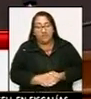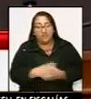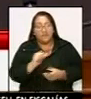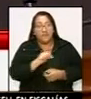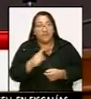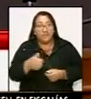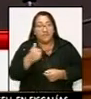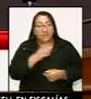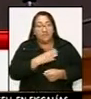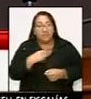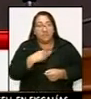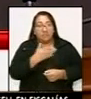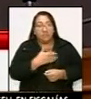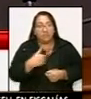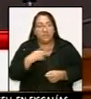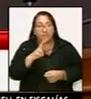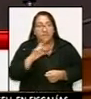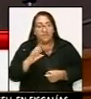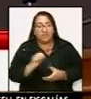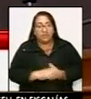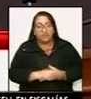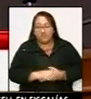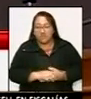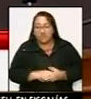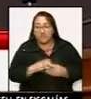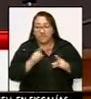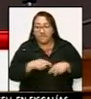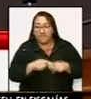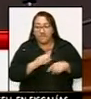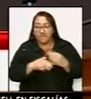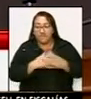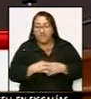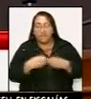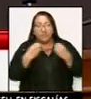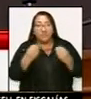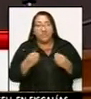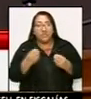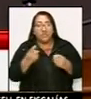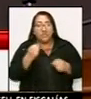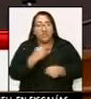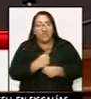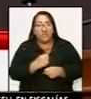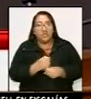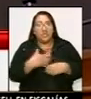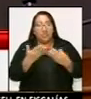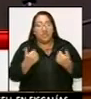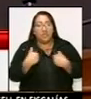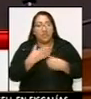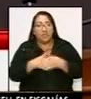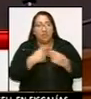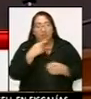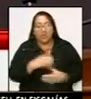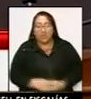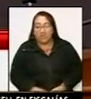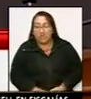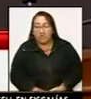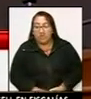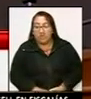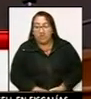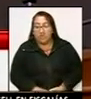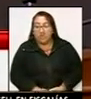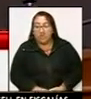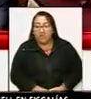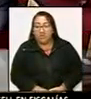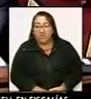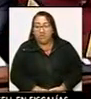señor Vizcarra, el presidente Vizcarra. De él depende la oportunidad de empleo que puedan tener todas las mujeres peruanas. Muchísimas